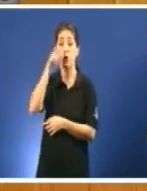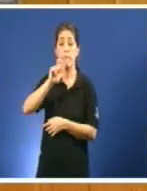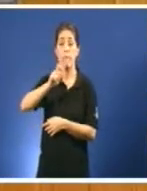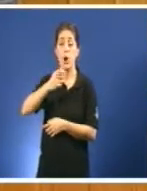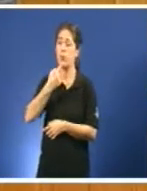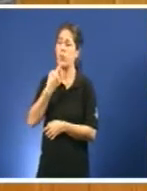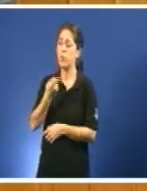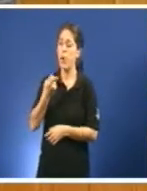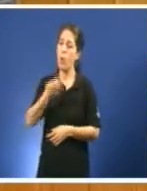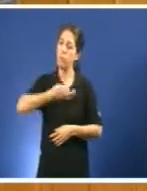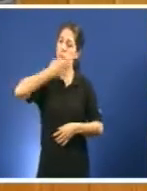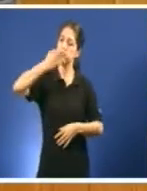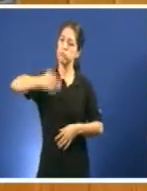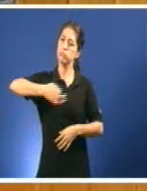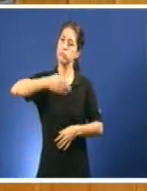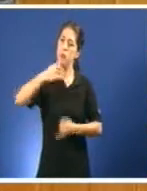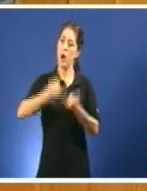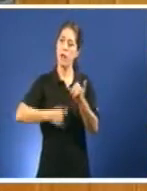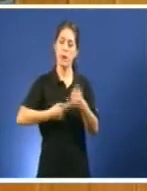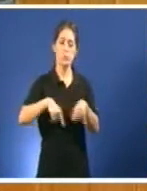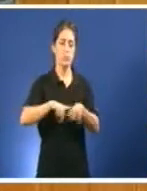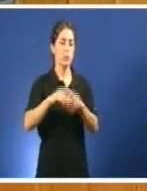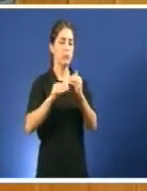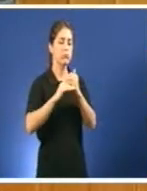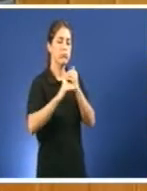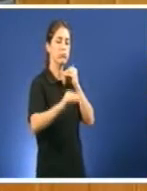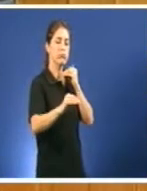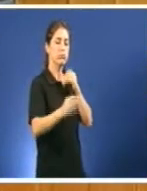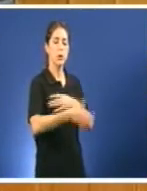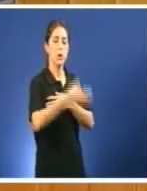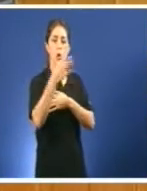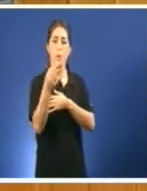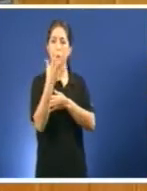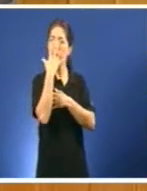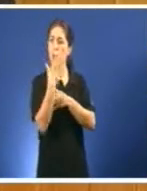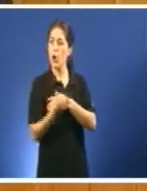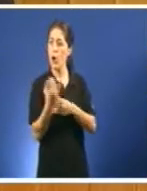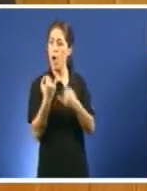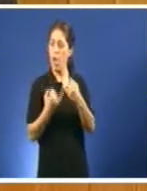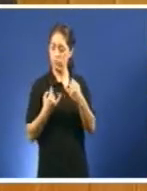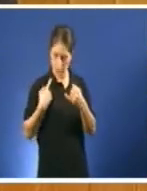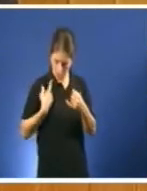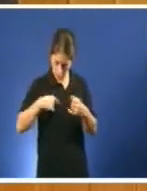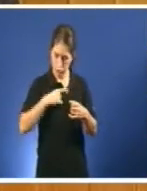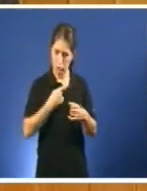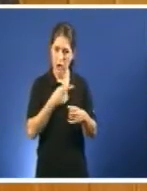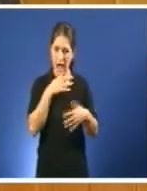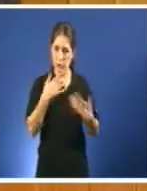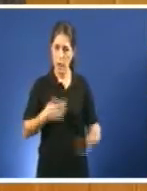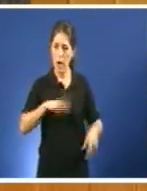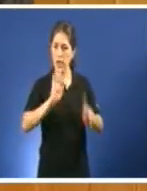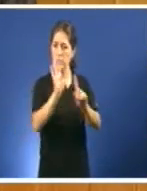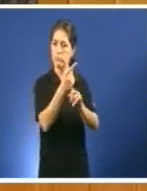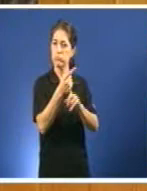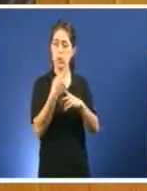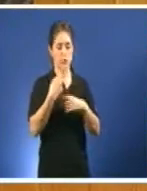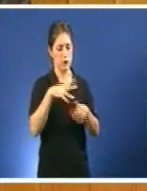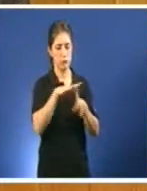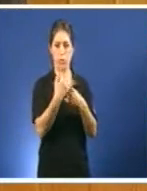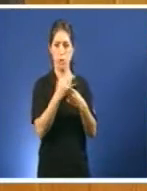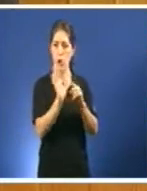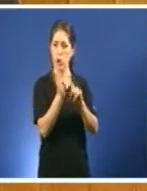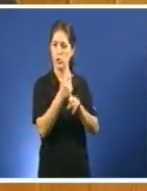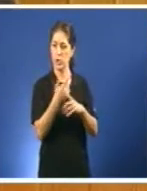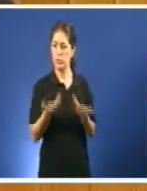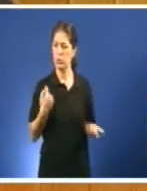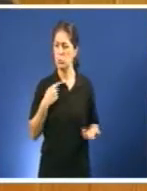o rigor e a estabilidade nos permitiron chegar até aquí. E eu pregúntolle, señora conselleira, señores